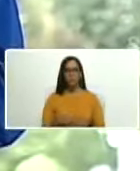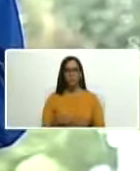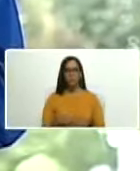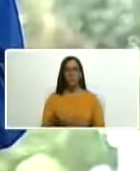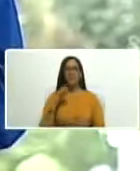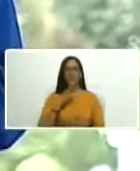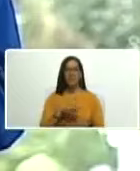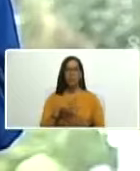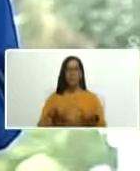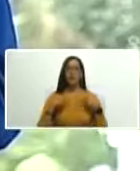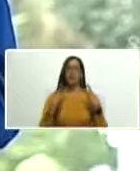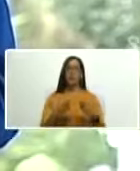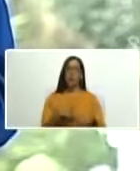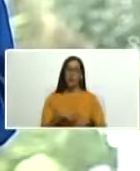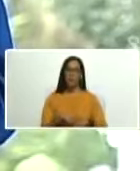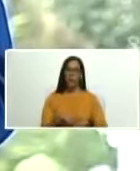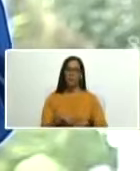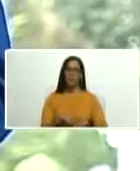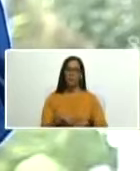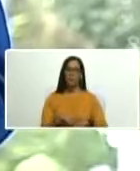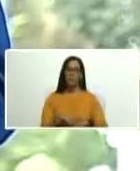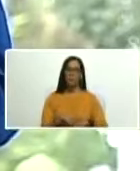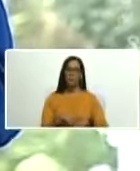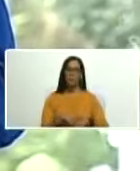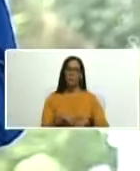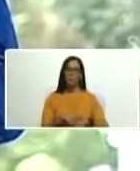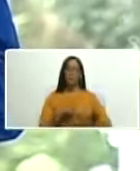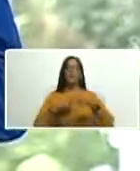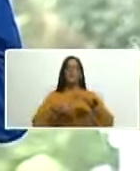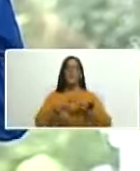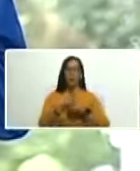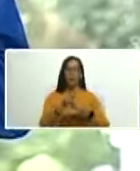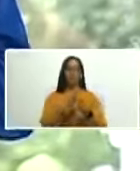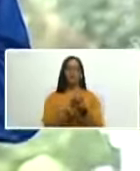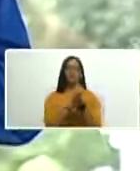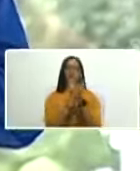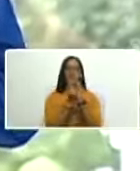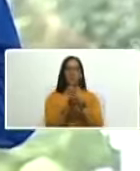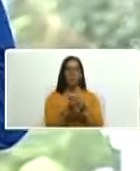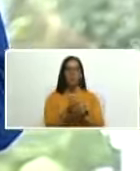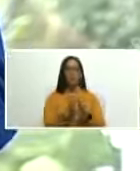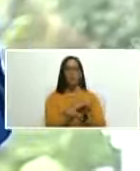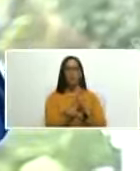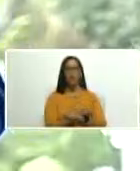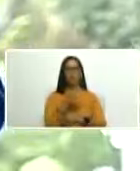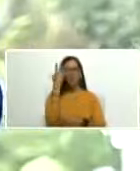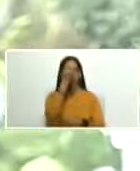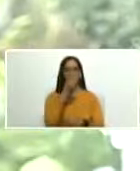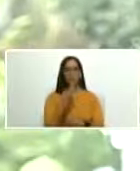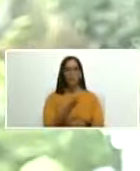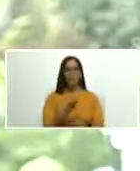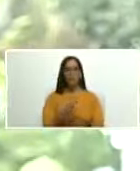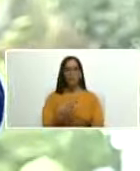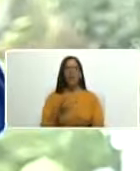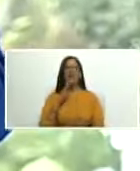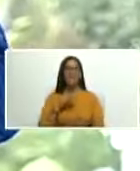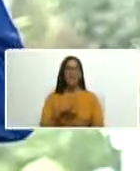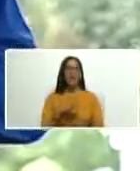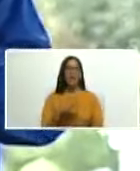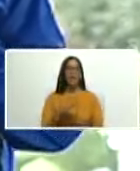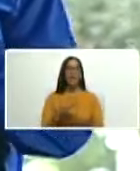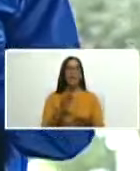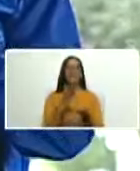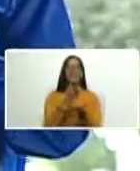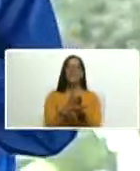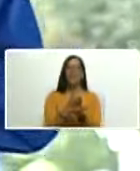Estamos en la nueva época. Vamos hacia una transición poderosa y hermosa. Estamos en el medio de